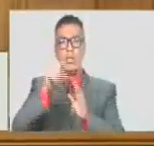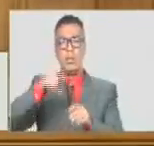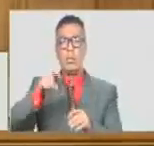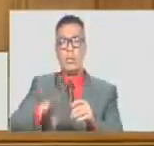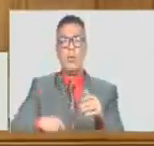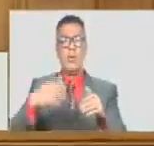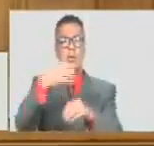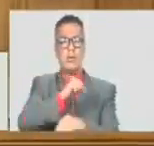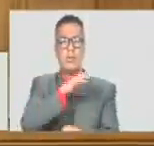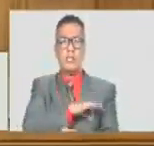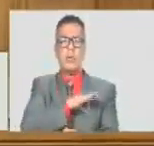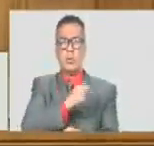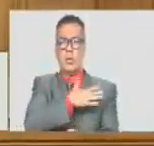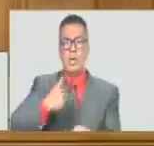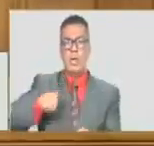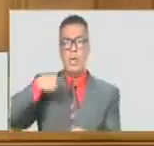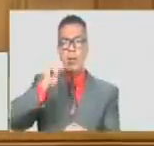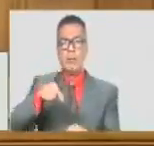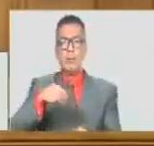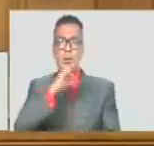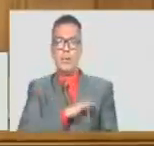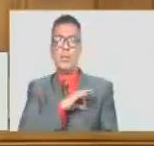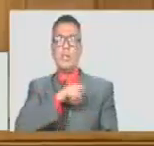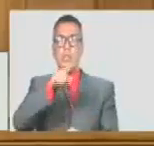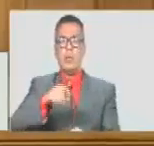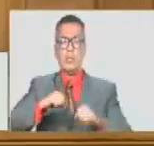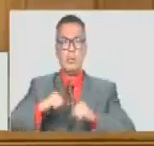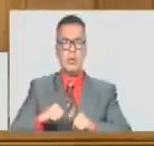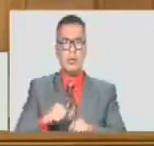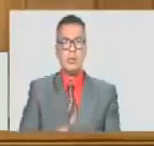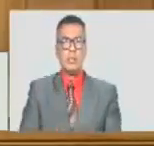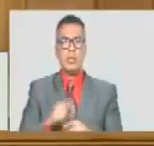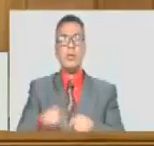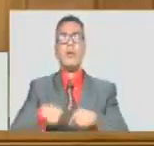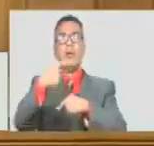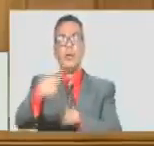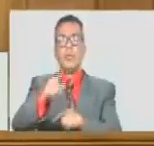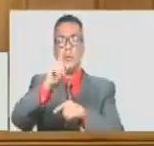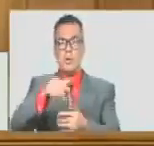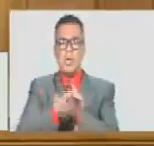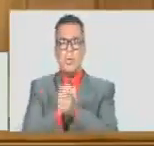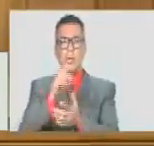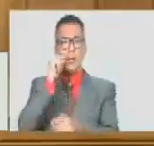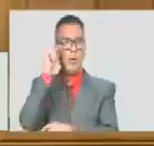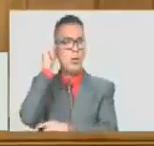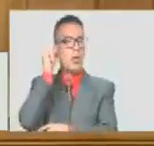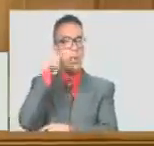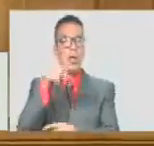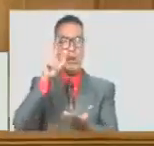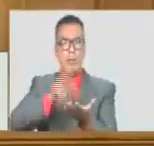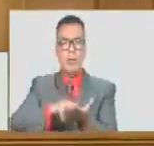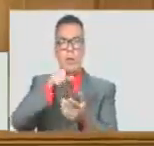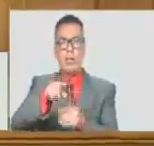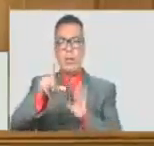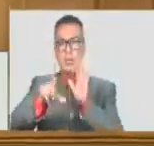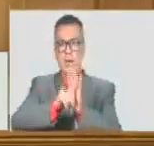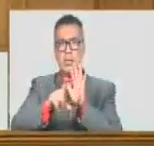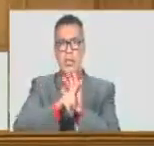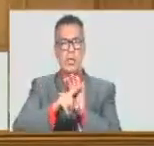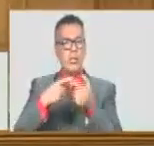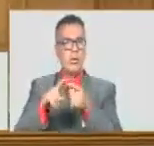alcanzar la sociedad que queremos, pero además la sociedad que merecemos. Vayamos entonces, colegas parlamentarios, el llamado es a aprobar esta ley